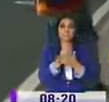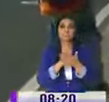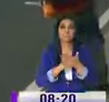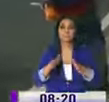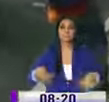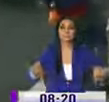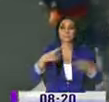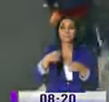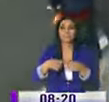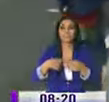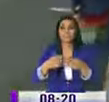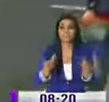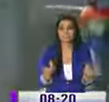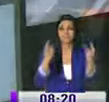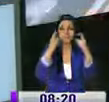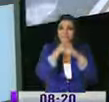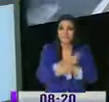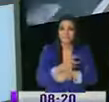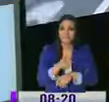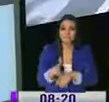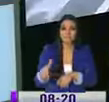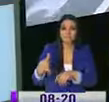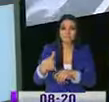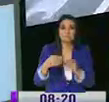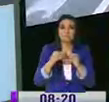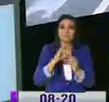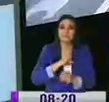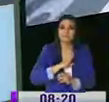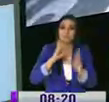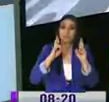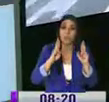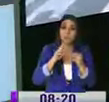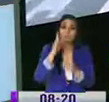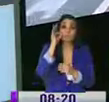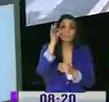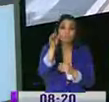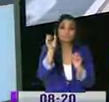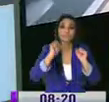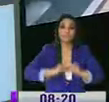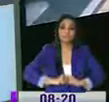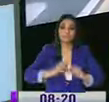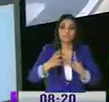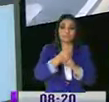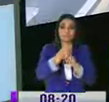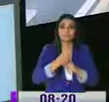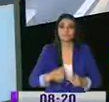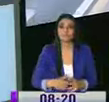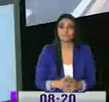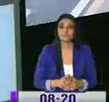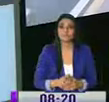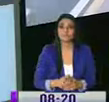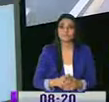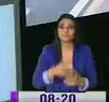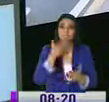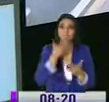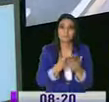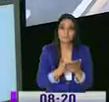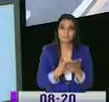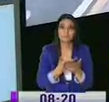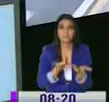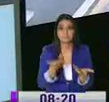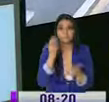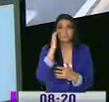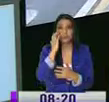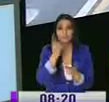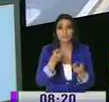para que se puedan hacer estas paradas mucho más técnicas esperemos que en un futuro se lo pueda lograr lo vemos todo fui preocupada por